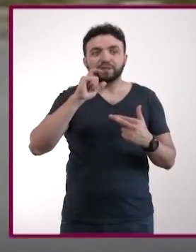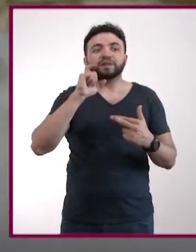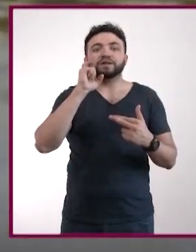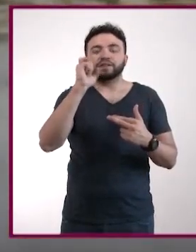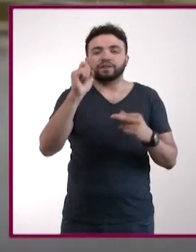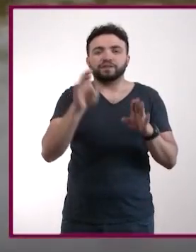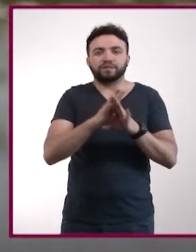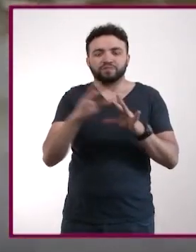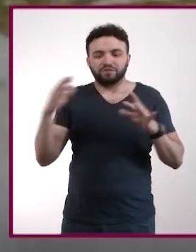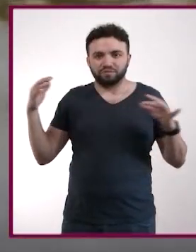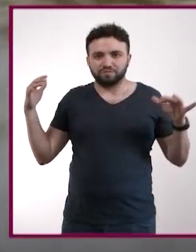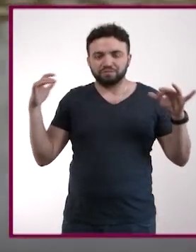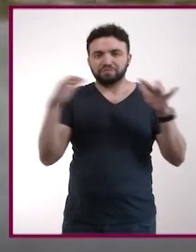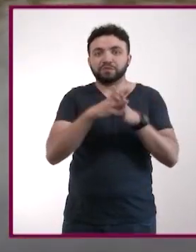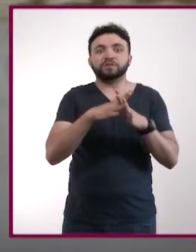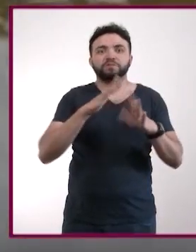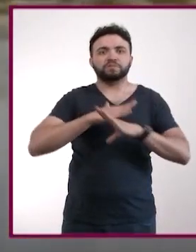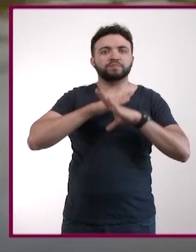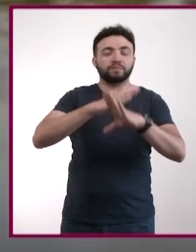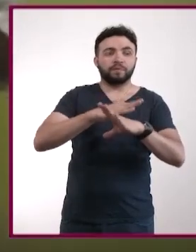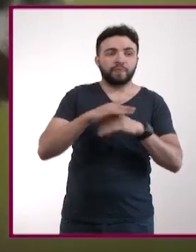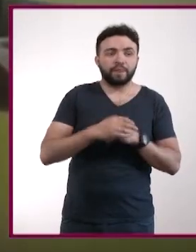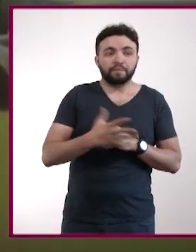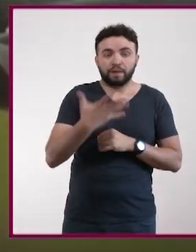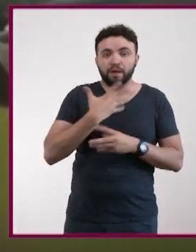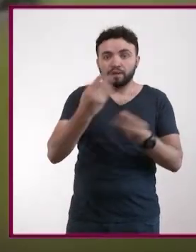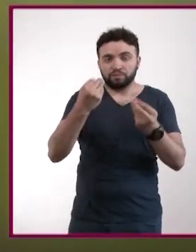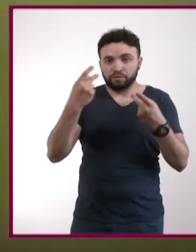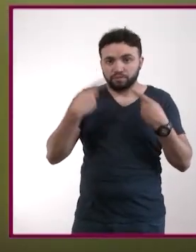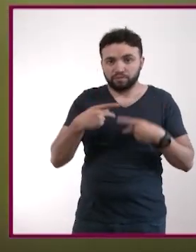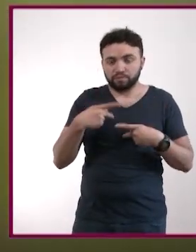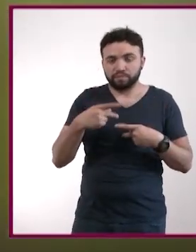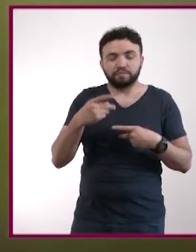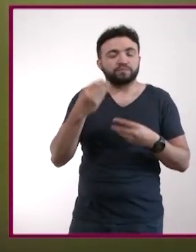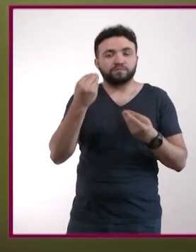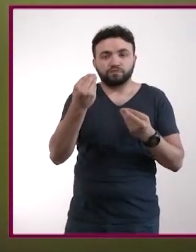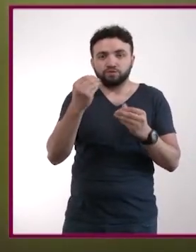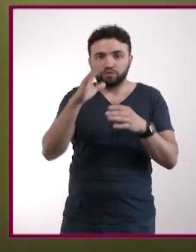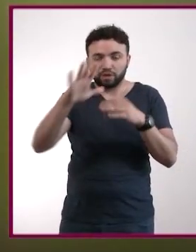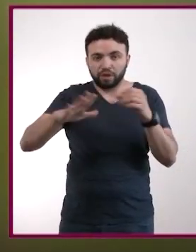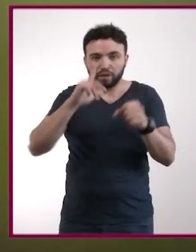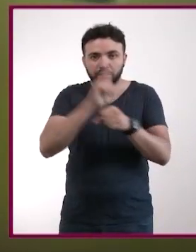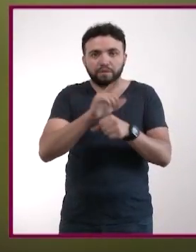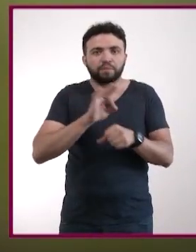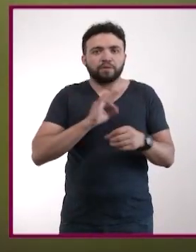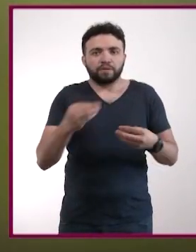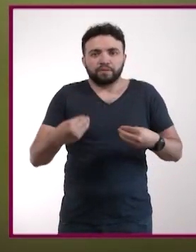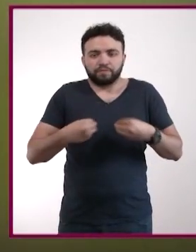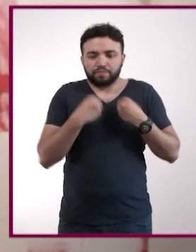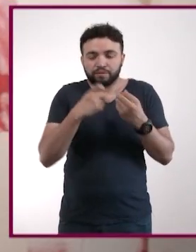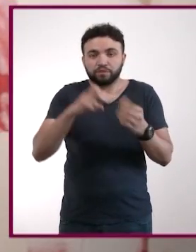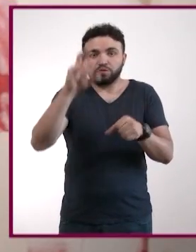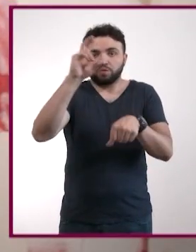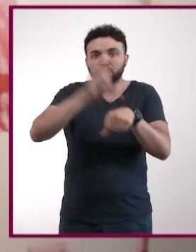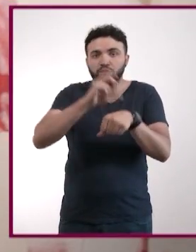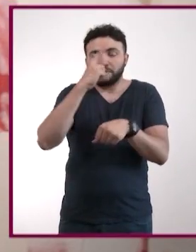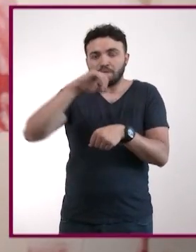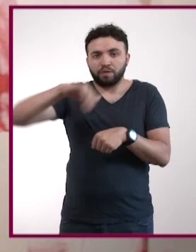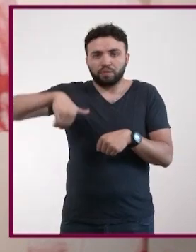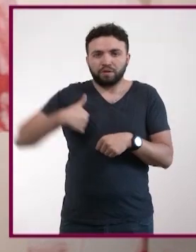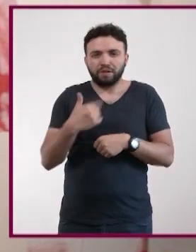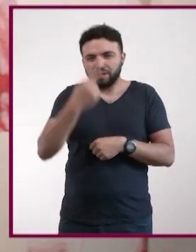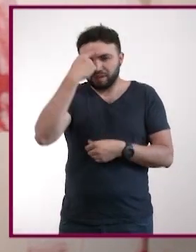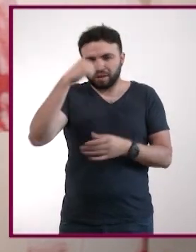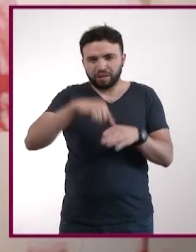que hay especies que solamente viven en estas condiciones y muchas aves incluso ponen ahí sus huevos para protegerlos. No crean que nos